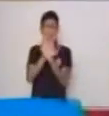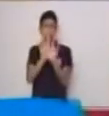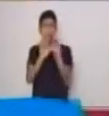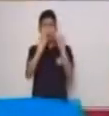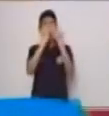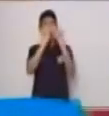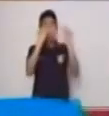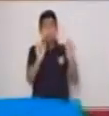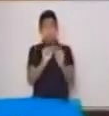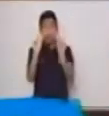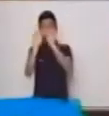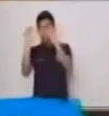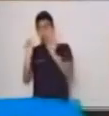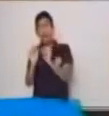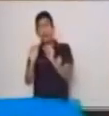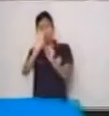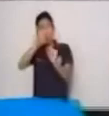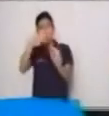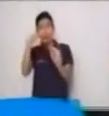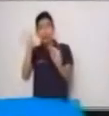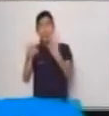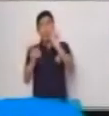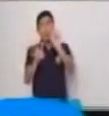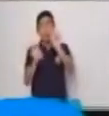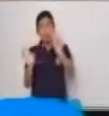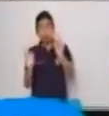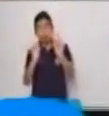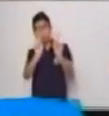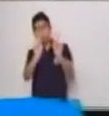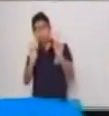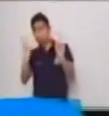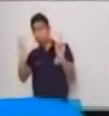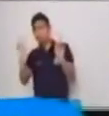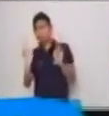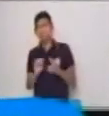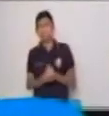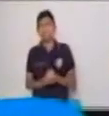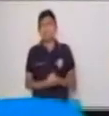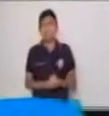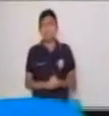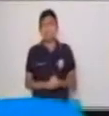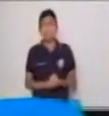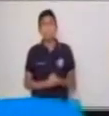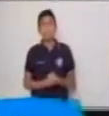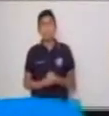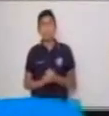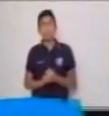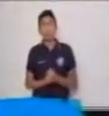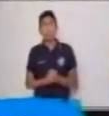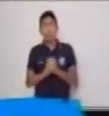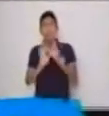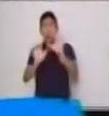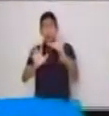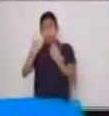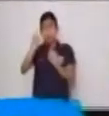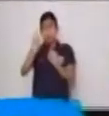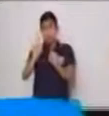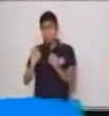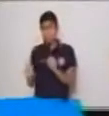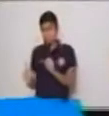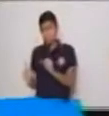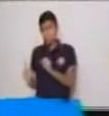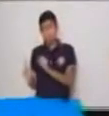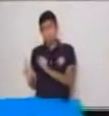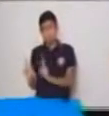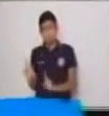horizontal. Entonces coloco la unidad acá. 11. Este